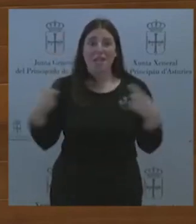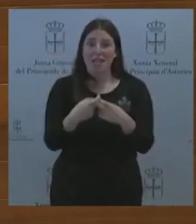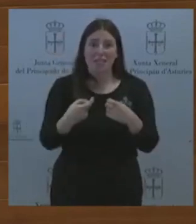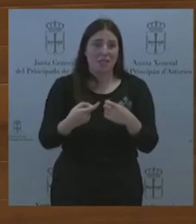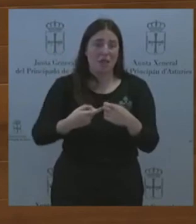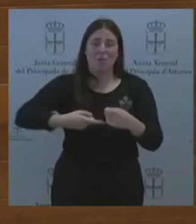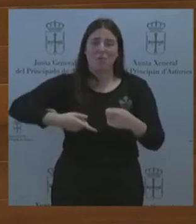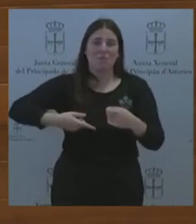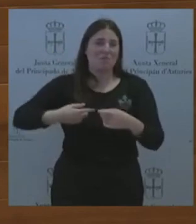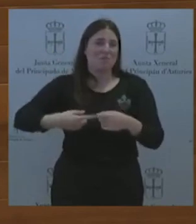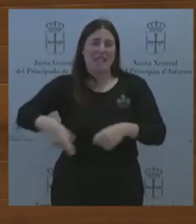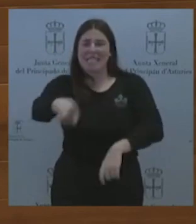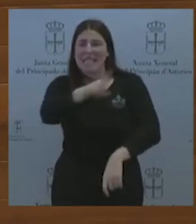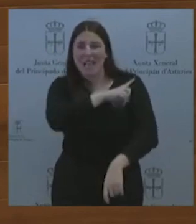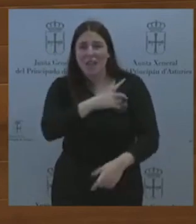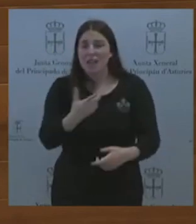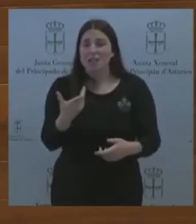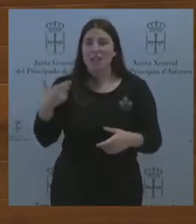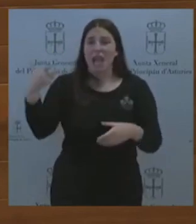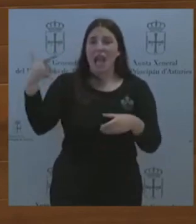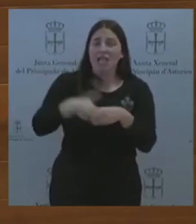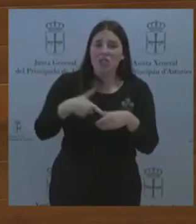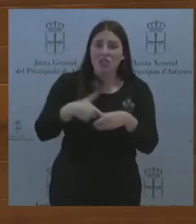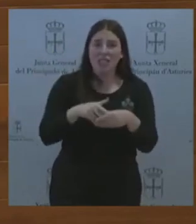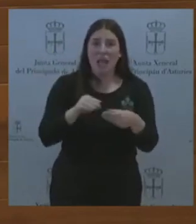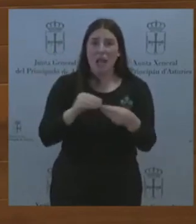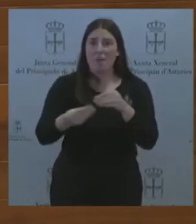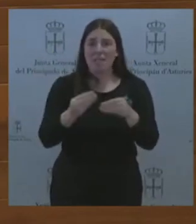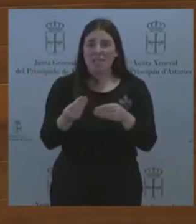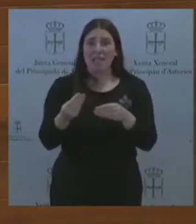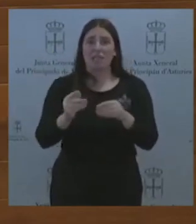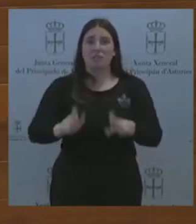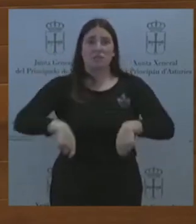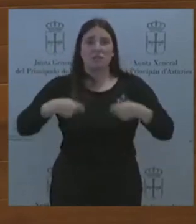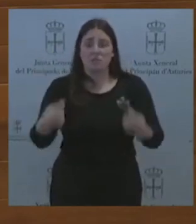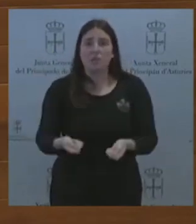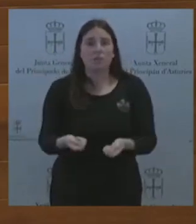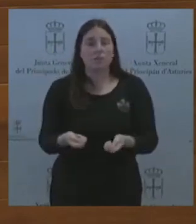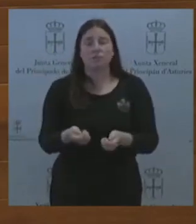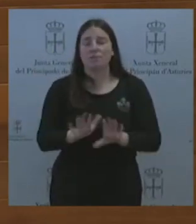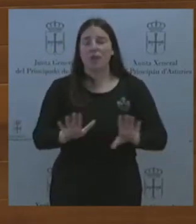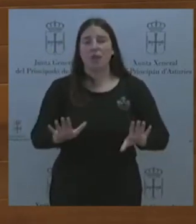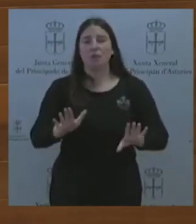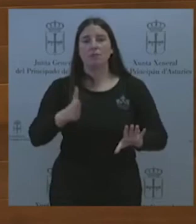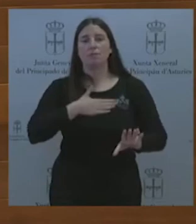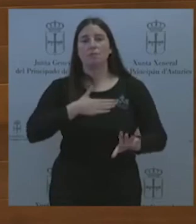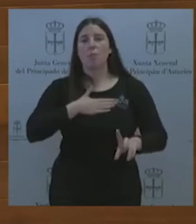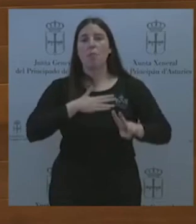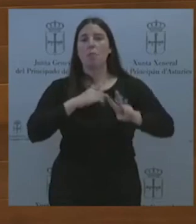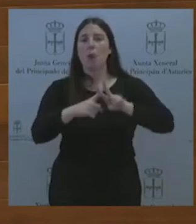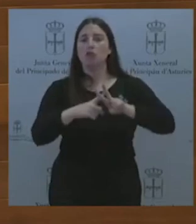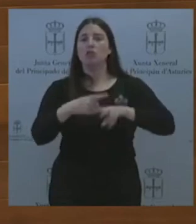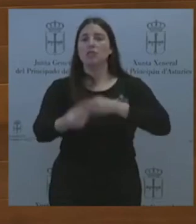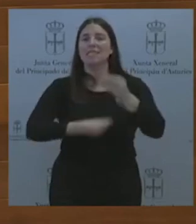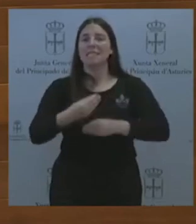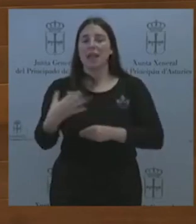por las nubes. Frente a todo ello, Vox, ¿qué hace Vox? Apuesta por la razón.